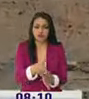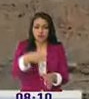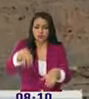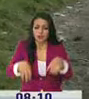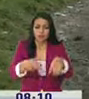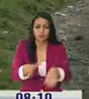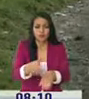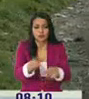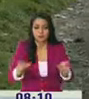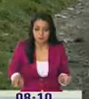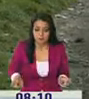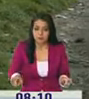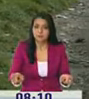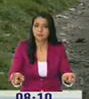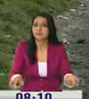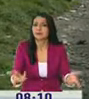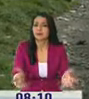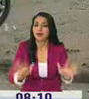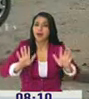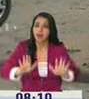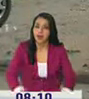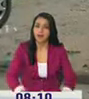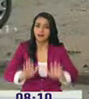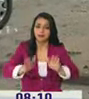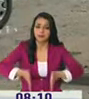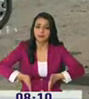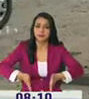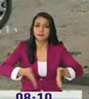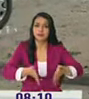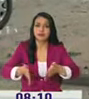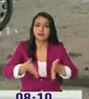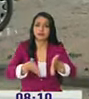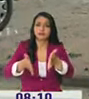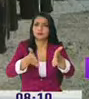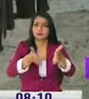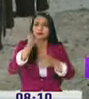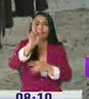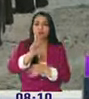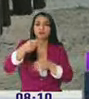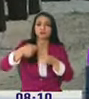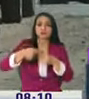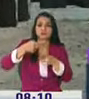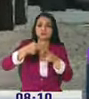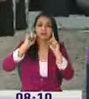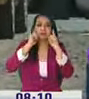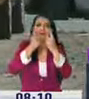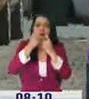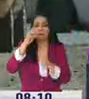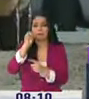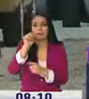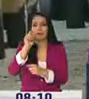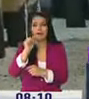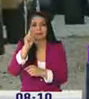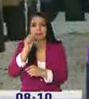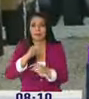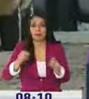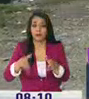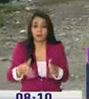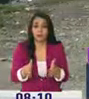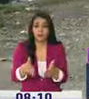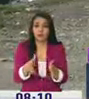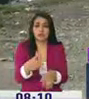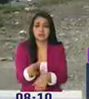sin veredas, es el panorama de varias vías en el sector de San Martín de Porres al sur de la urbe. Sin embargo, el mal estado de esta ruta